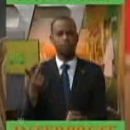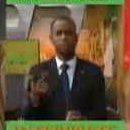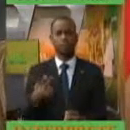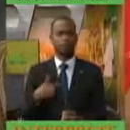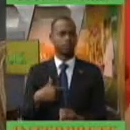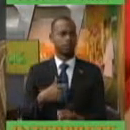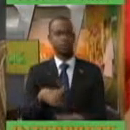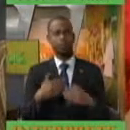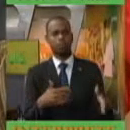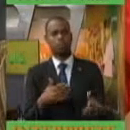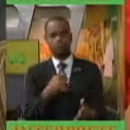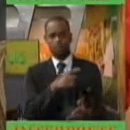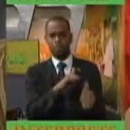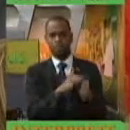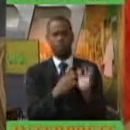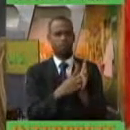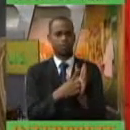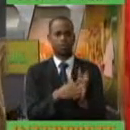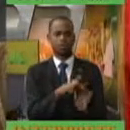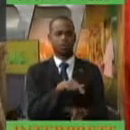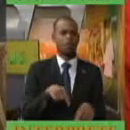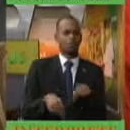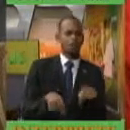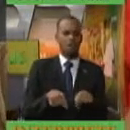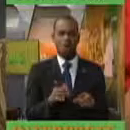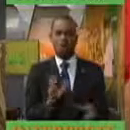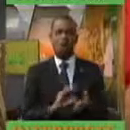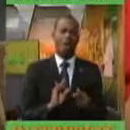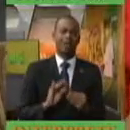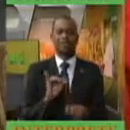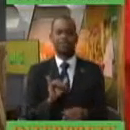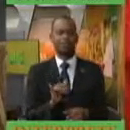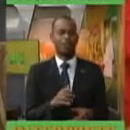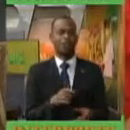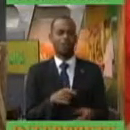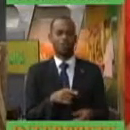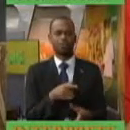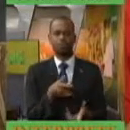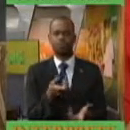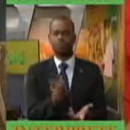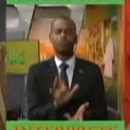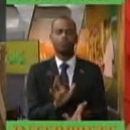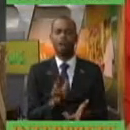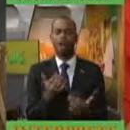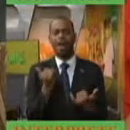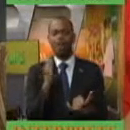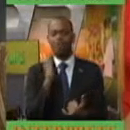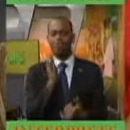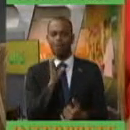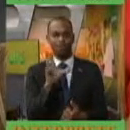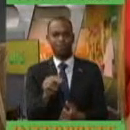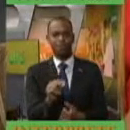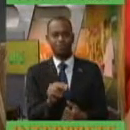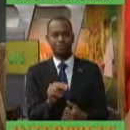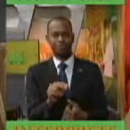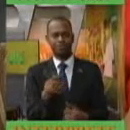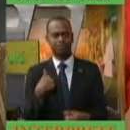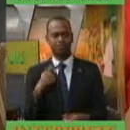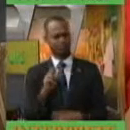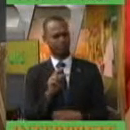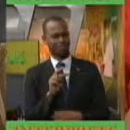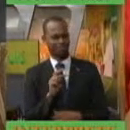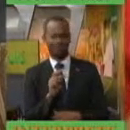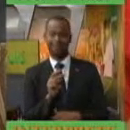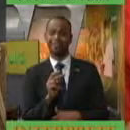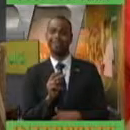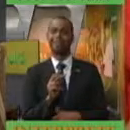a mi vecino tiene discapacidad, ya yo no le voy a decir el cojito, yo no le voy a decir el tullido ya. Entonces tú te queda la satisfacción de que a lo